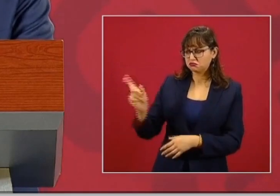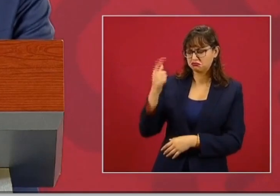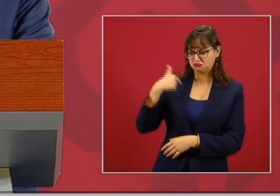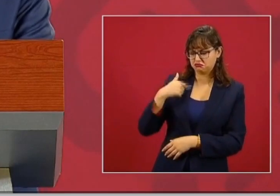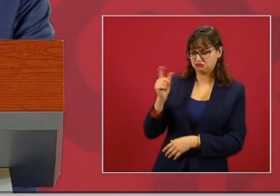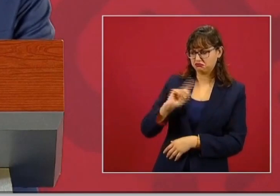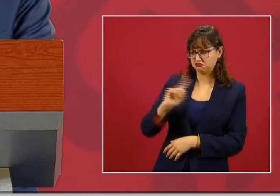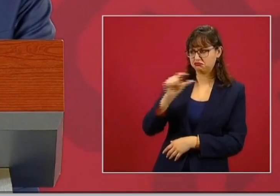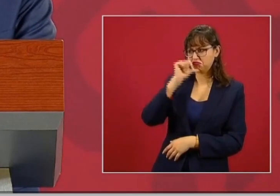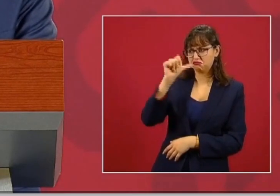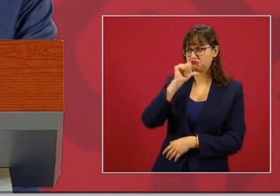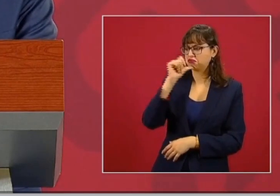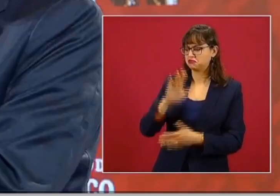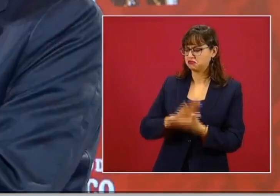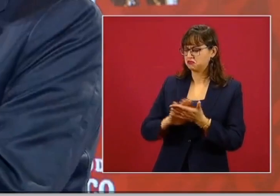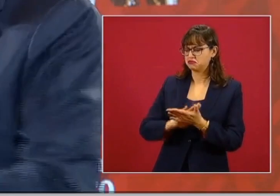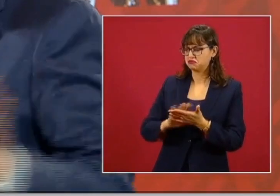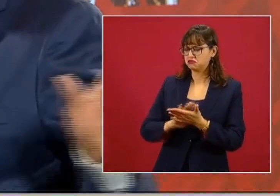De modo que